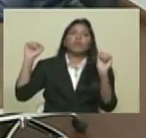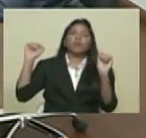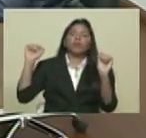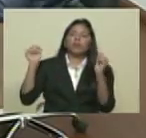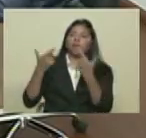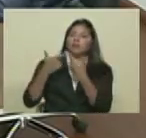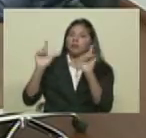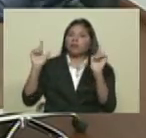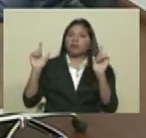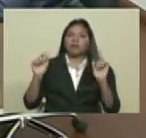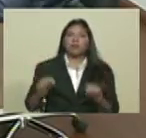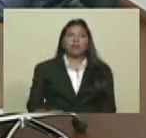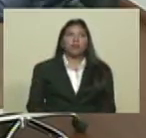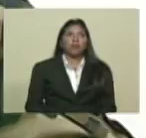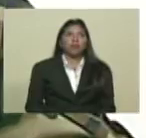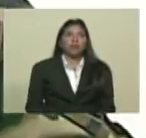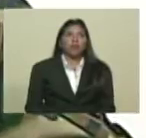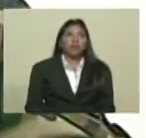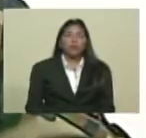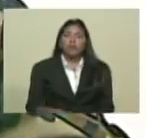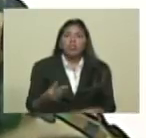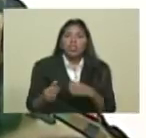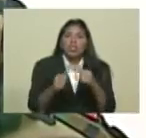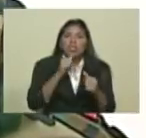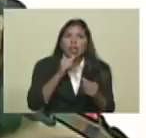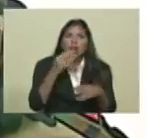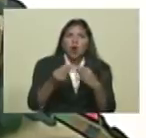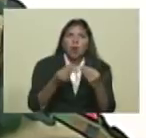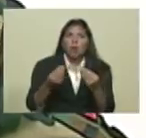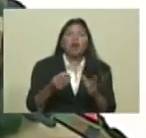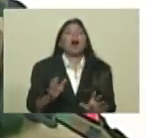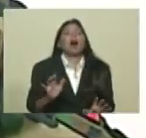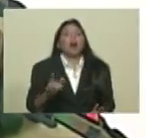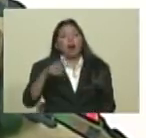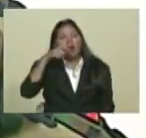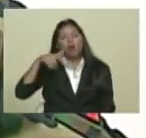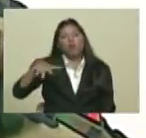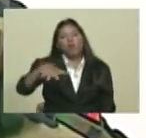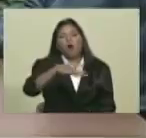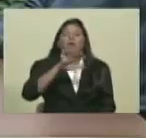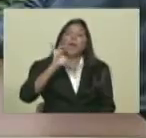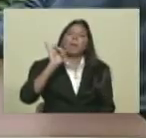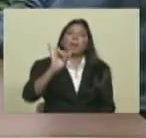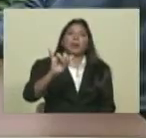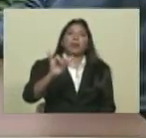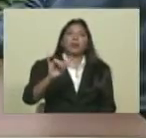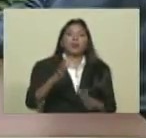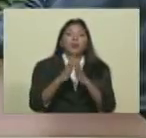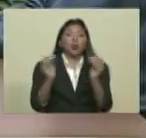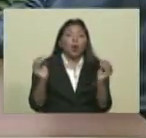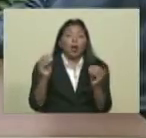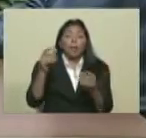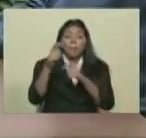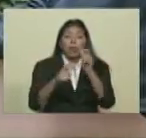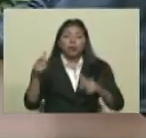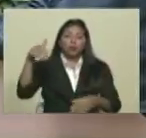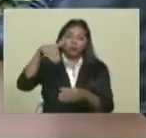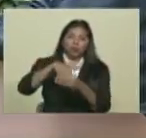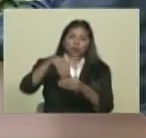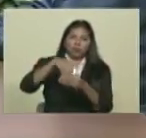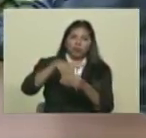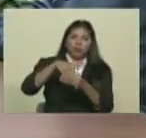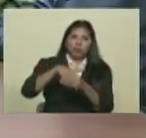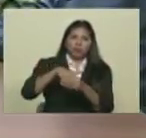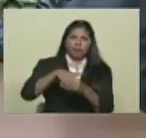pulverizada. ¿Y quién pulverizó toda la campaña? El soberano pueblo de Venezuela que votó. Todos los que votaron, votaron por